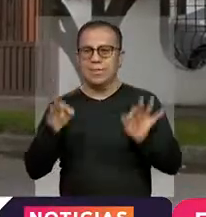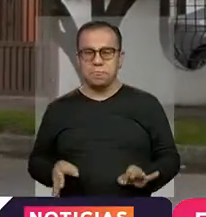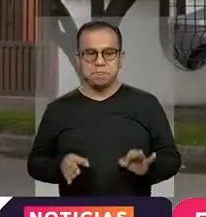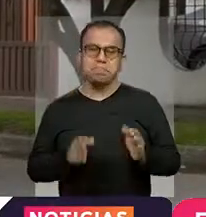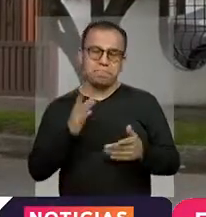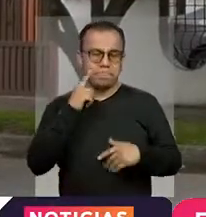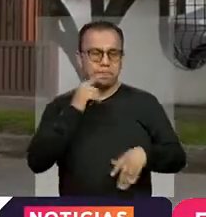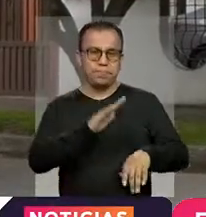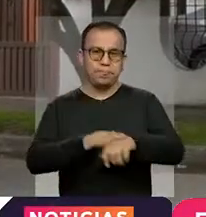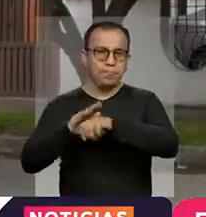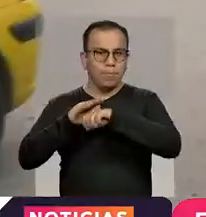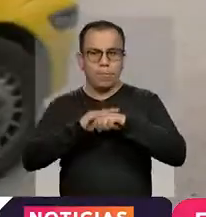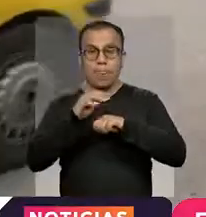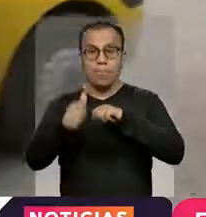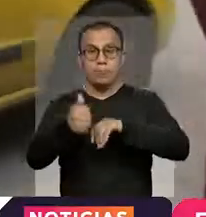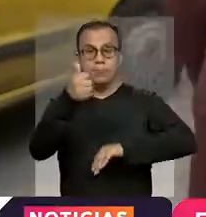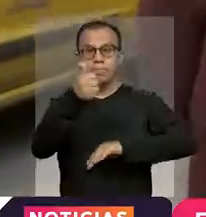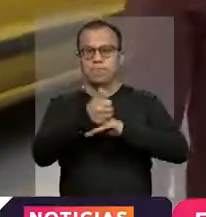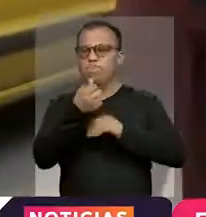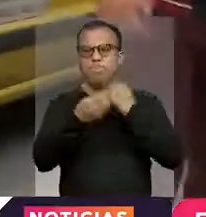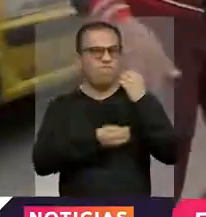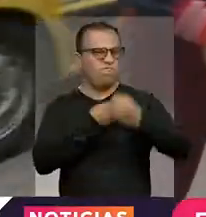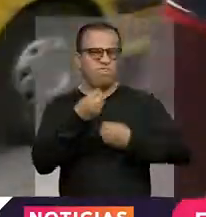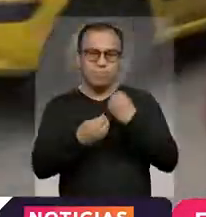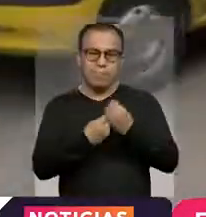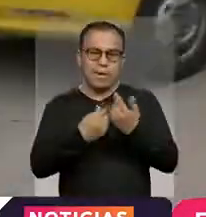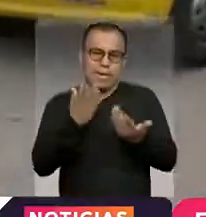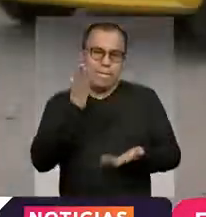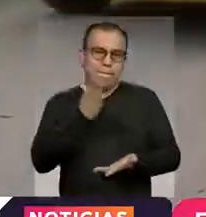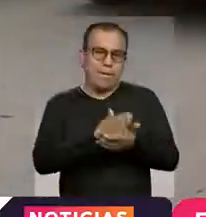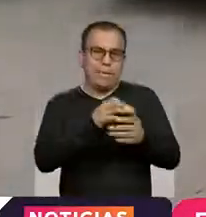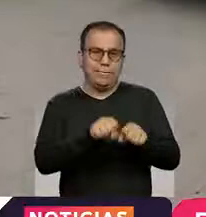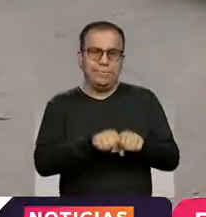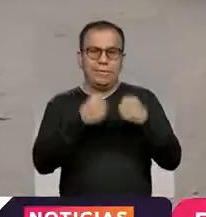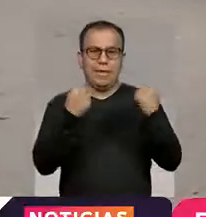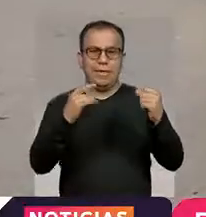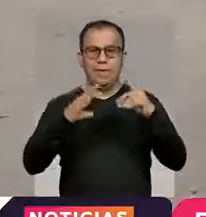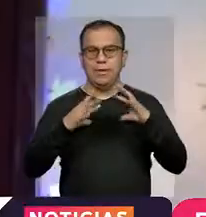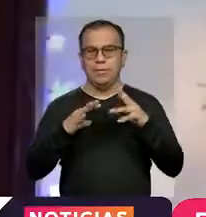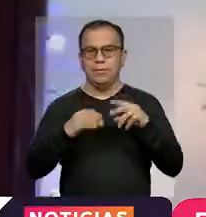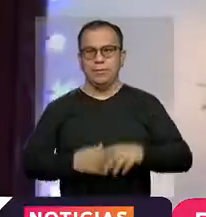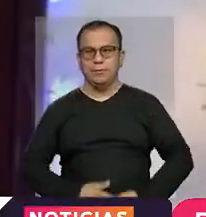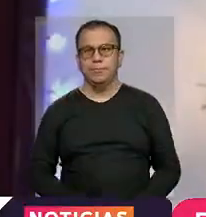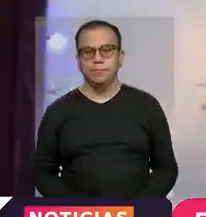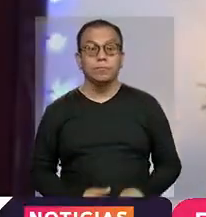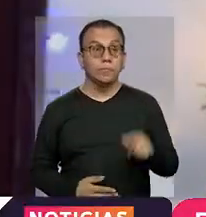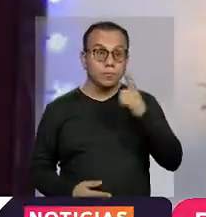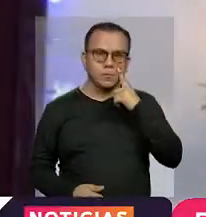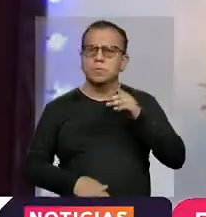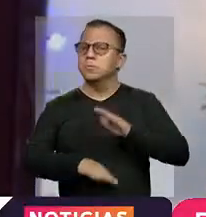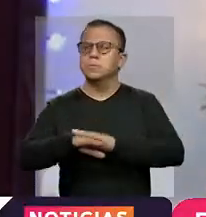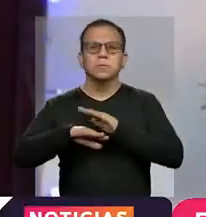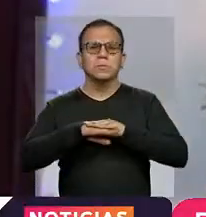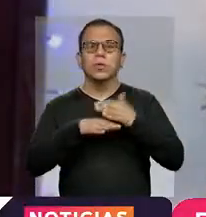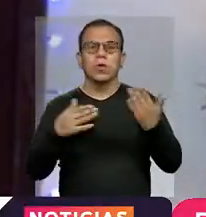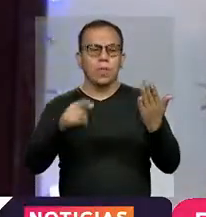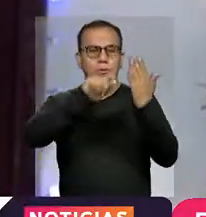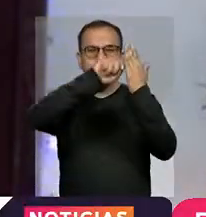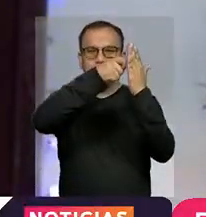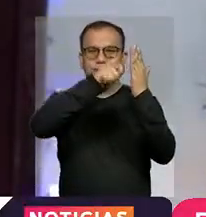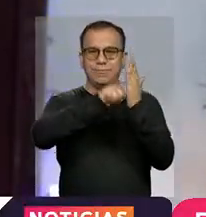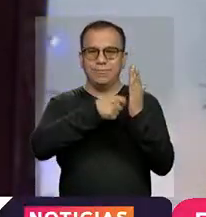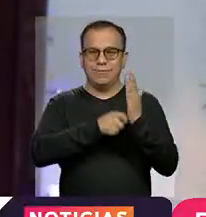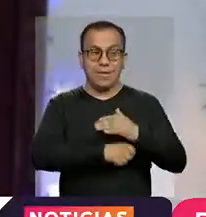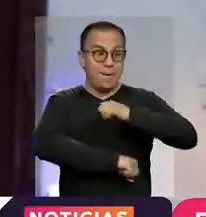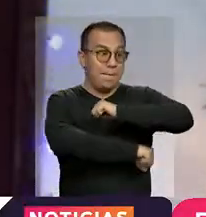las recomendaciones que las autoridades realizan para que no se le amargue el viaje en época de vacaciones. Instale cerraduras en